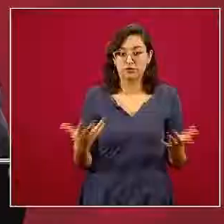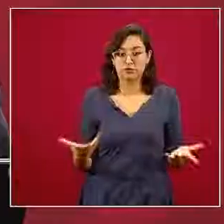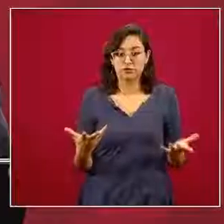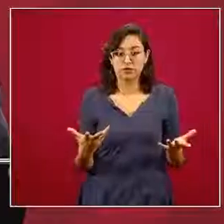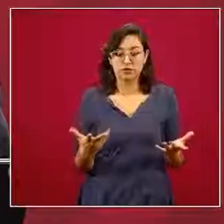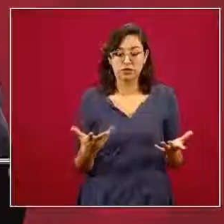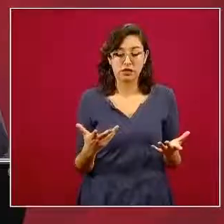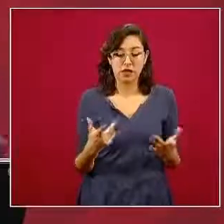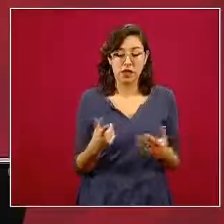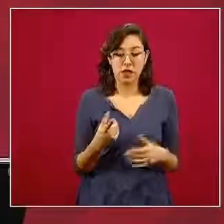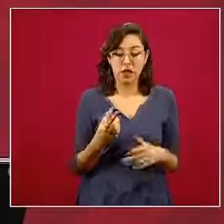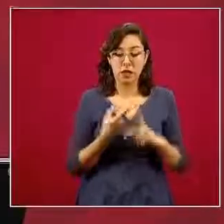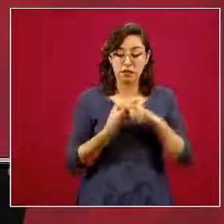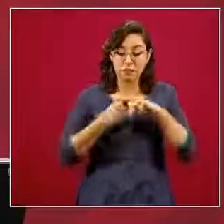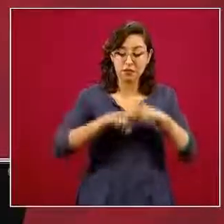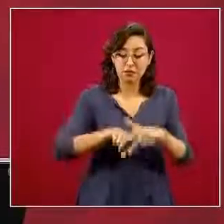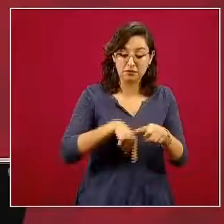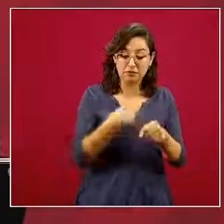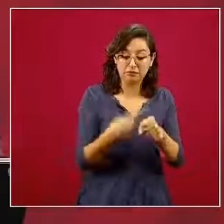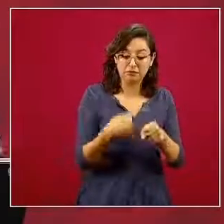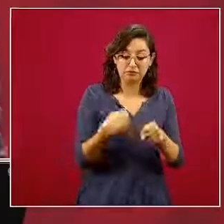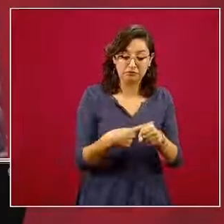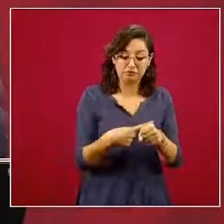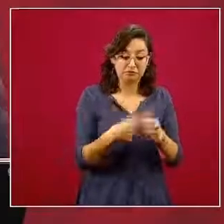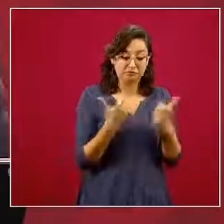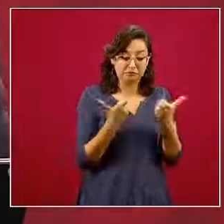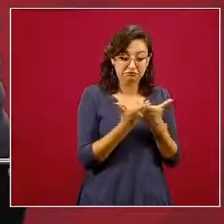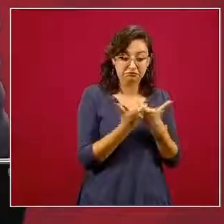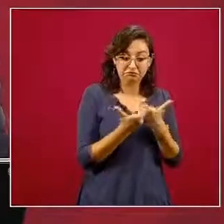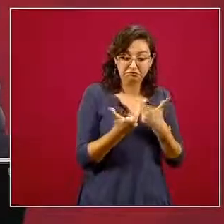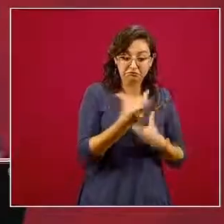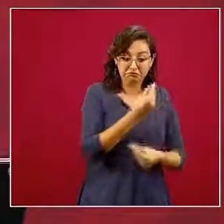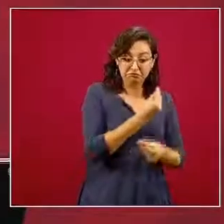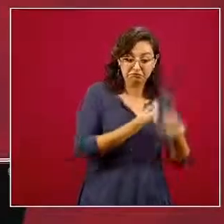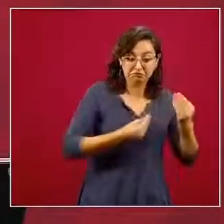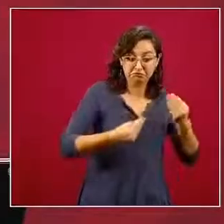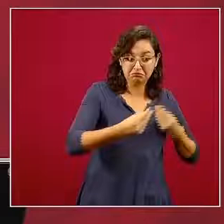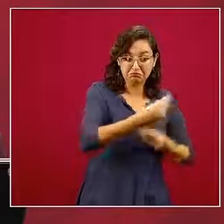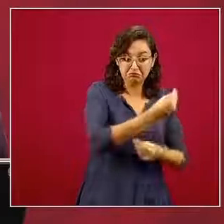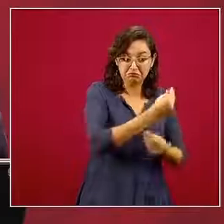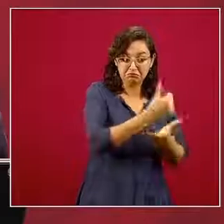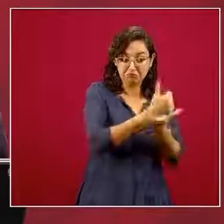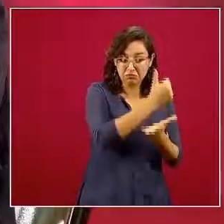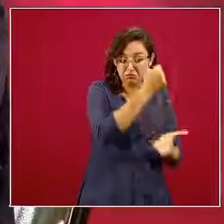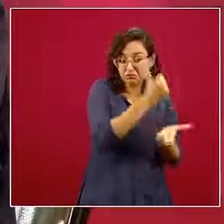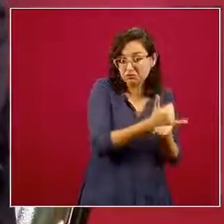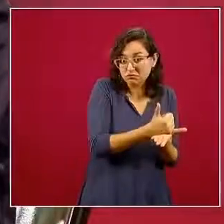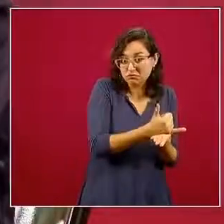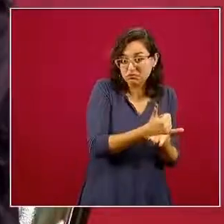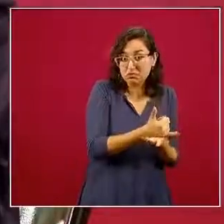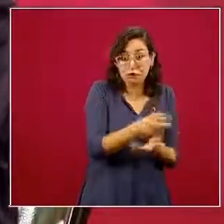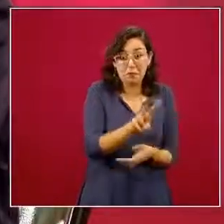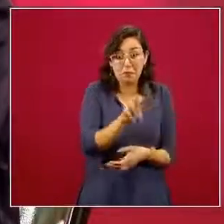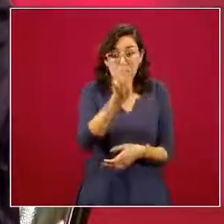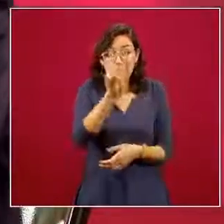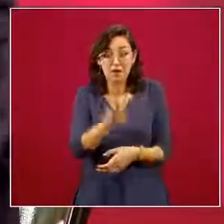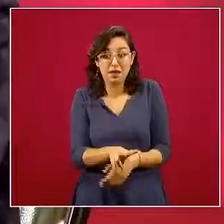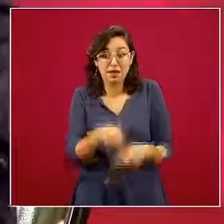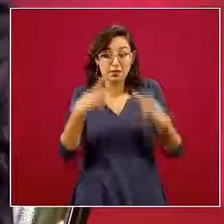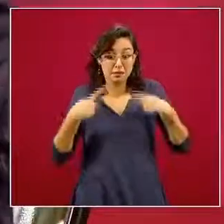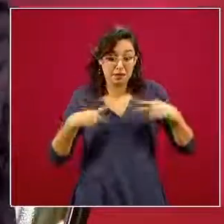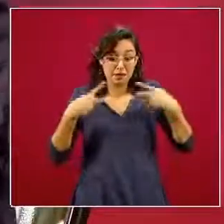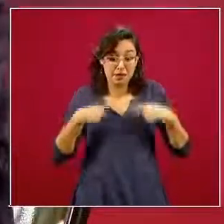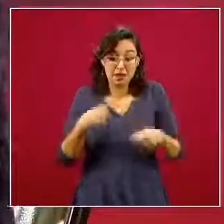segmento poblacional con recursos, con afluencia económica, lo cual es un hecho demostrado. Los primeros casos llegaron al